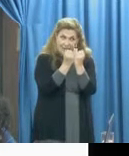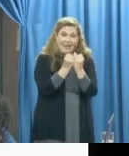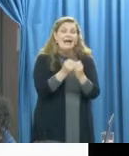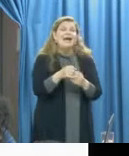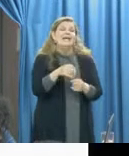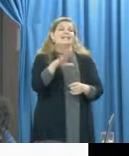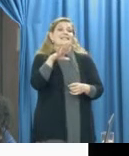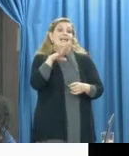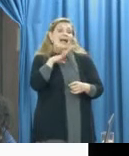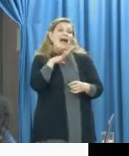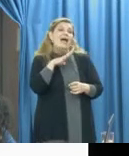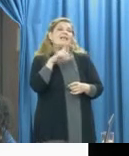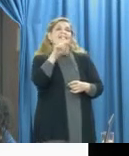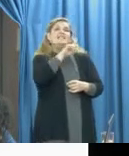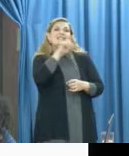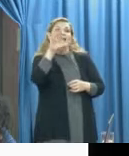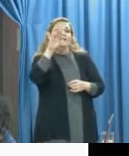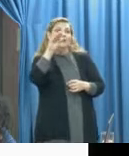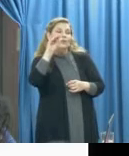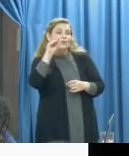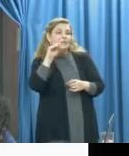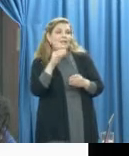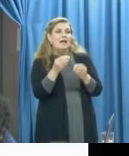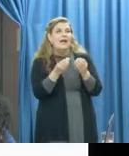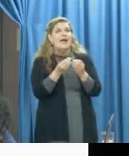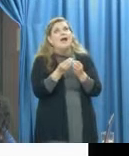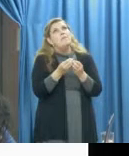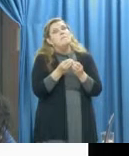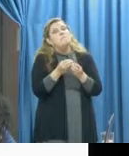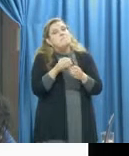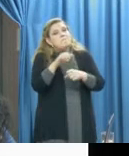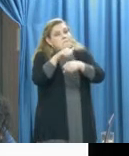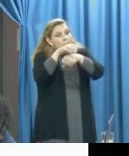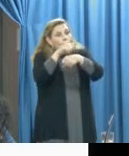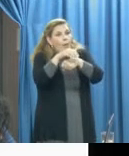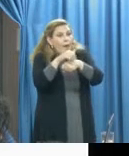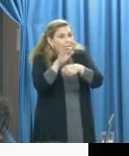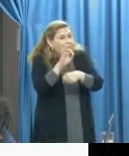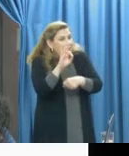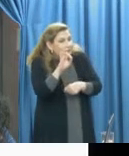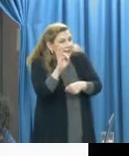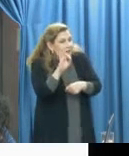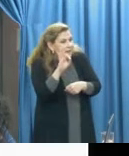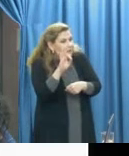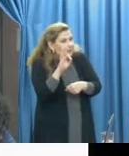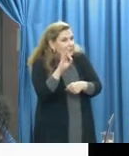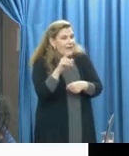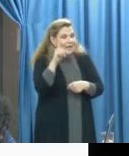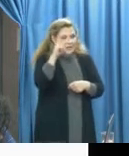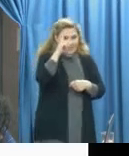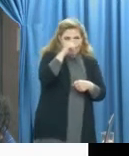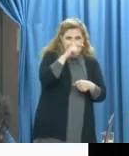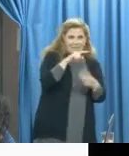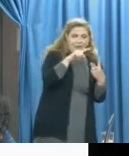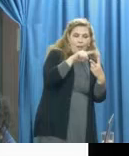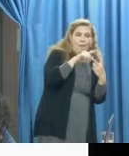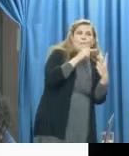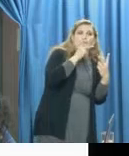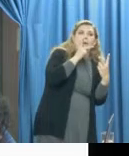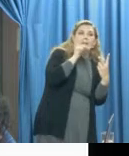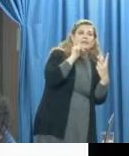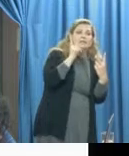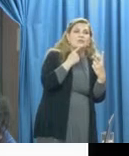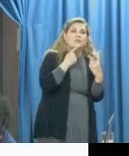hay 190, es muy difícil. Por ello, a veces papá sordo y mamá